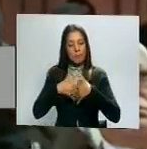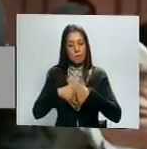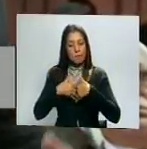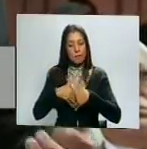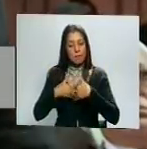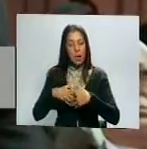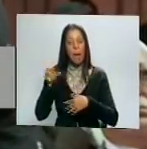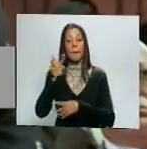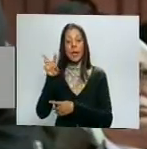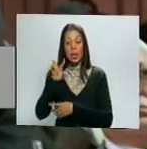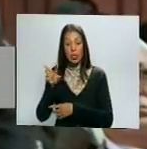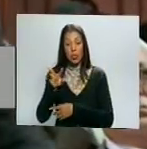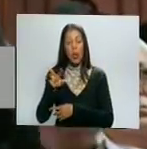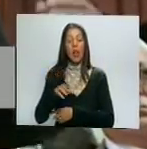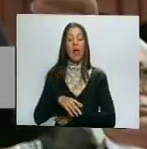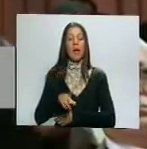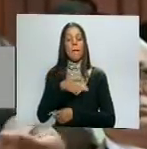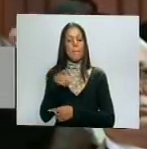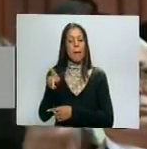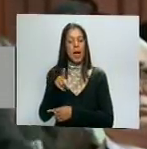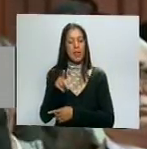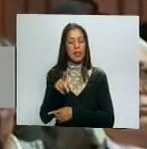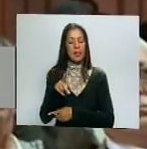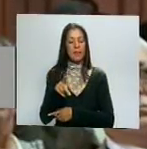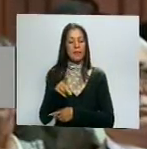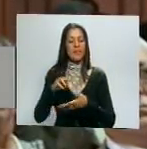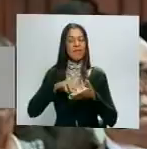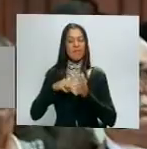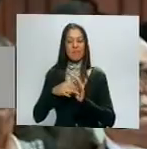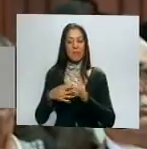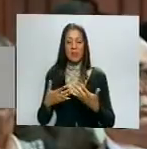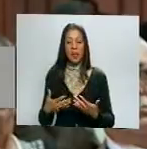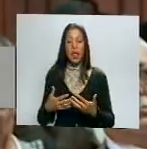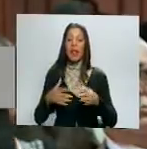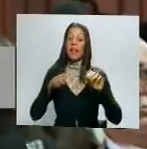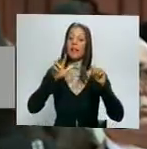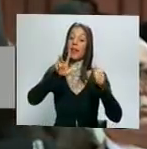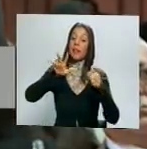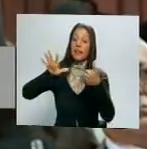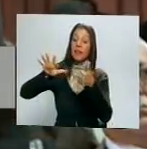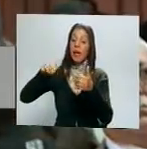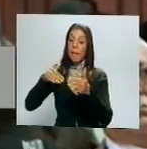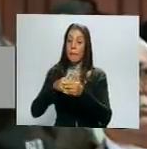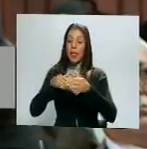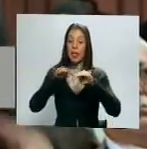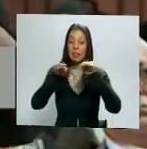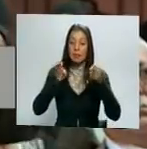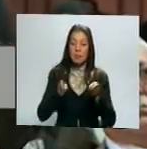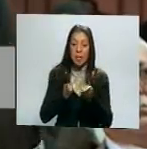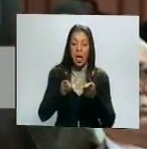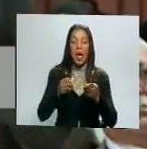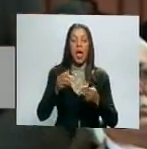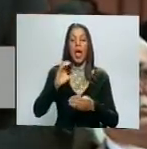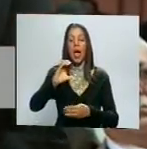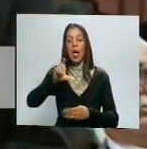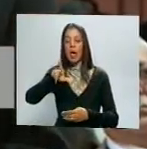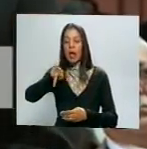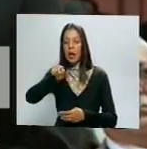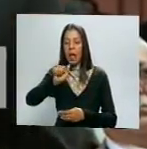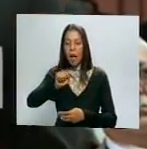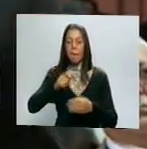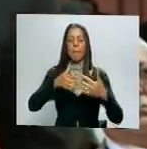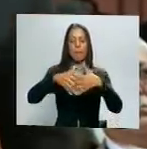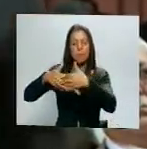la nación, de nuestra patria, donde los más de 36.000 CLA deben ser productivos. Eso es un reto